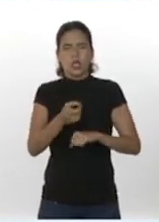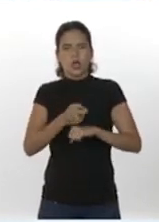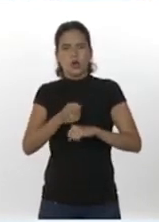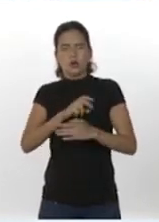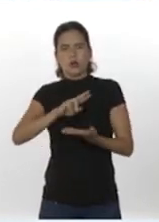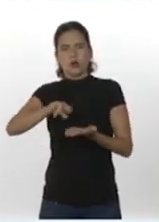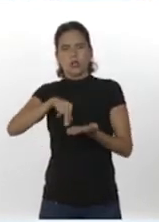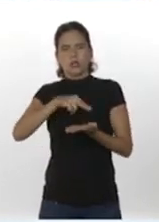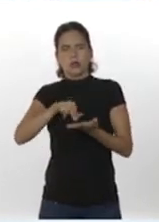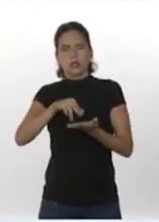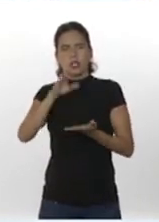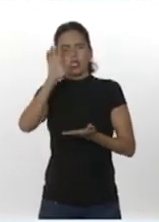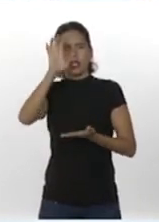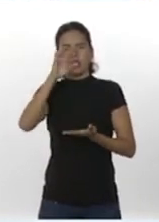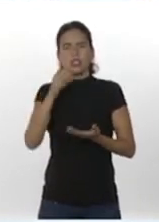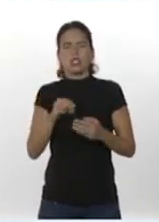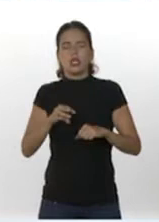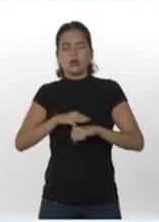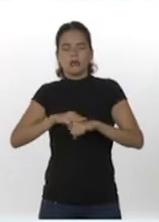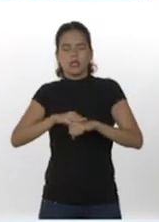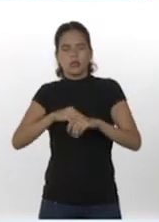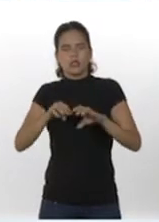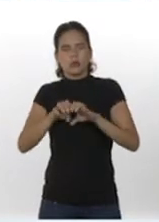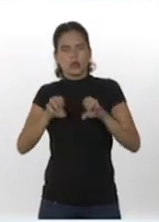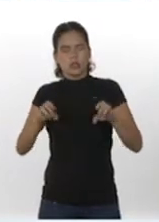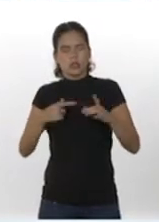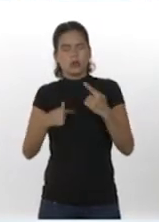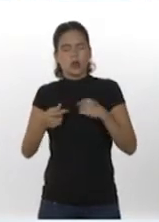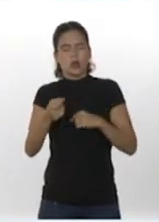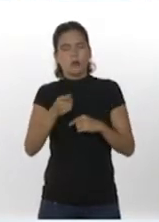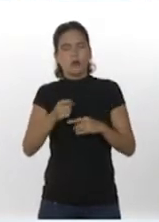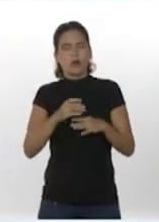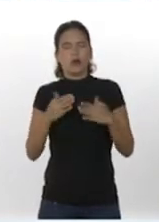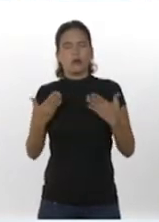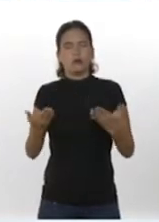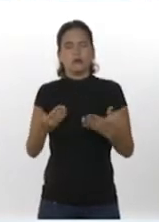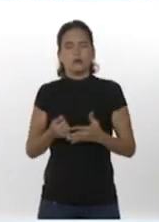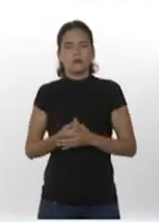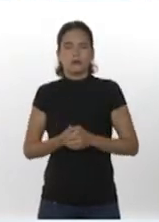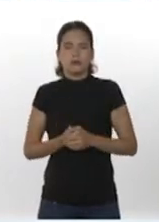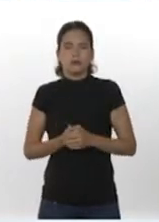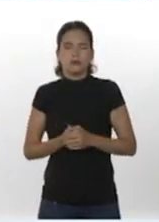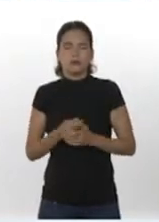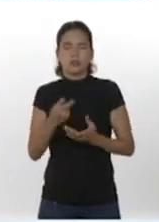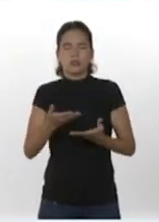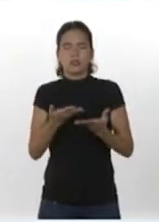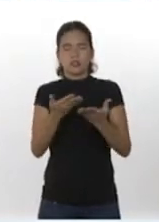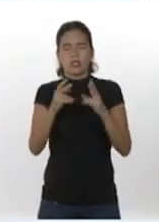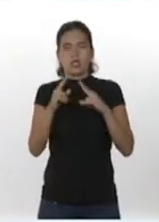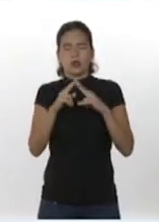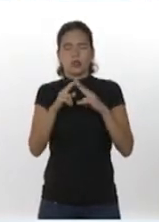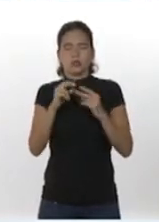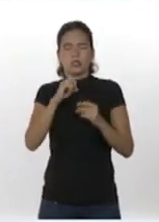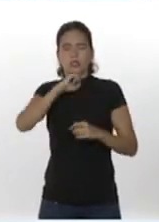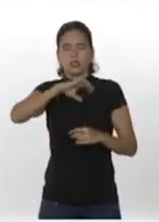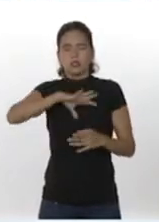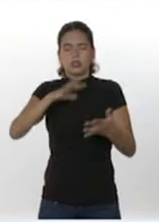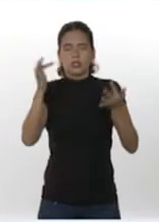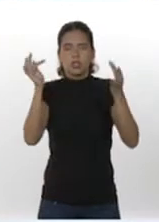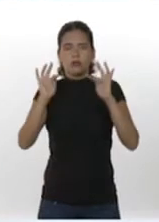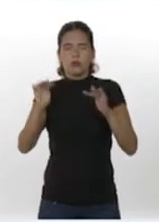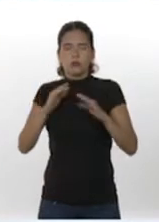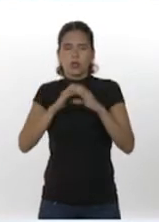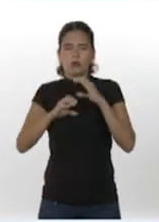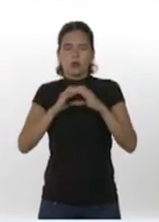el Estado, el Ministerio de Educación han tratado de dar a conocer esa historia a través de los medios de